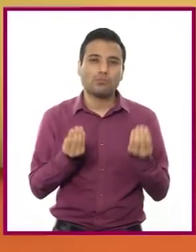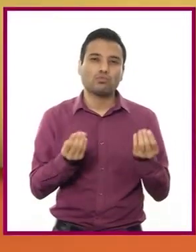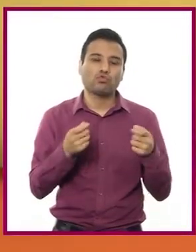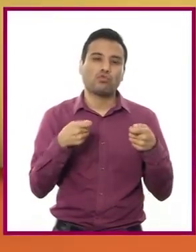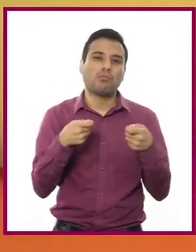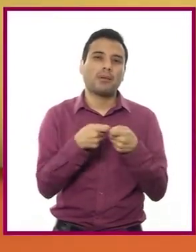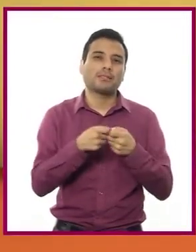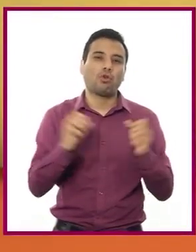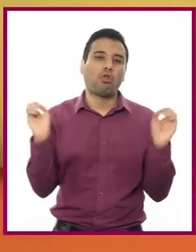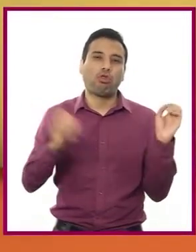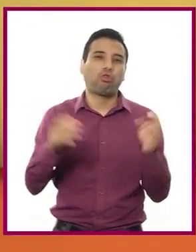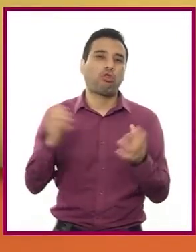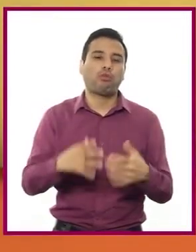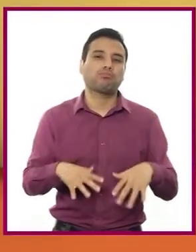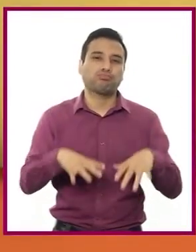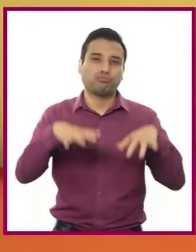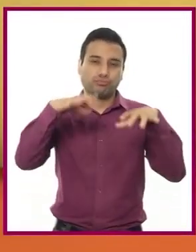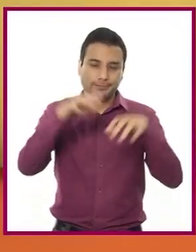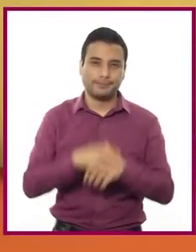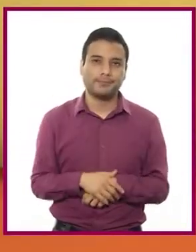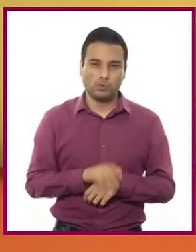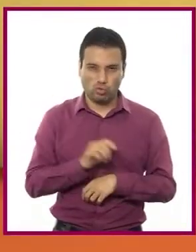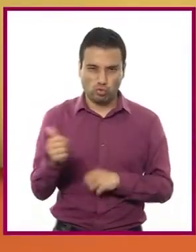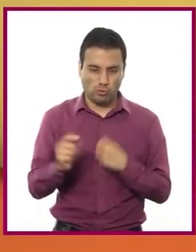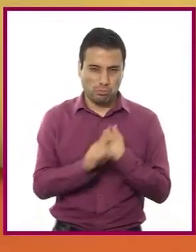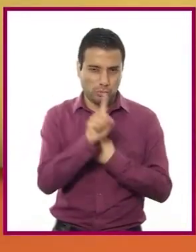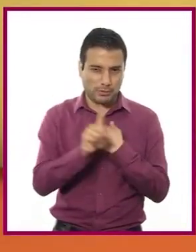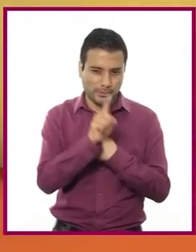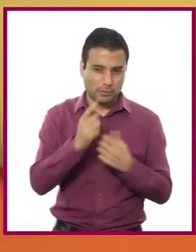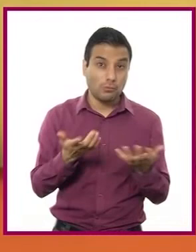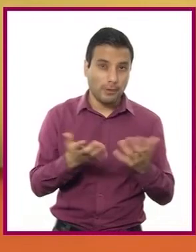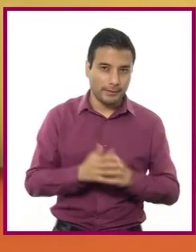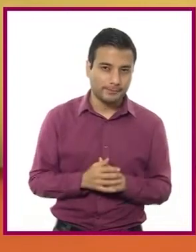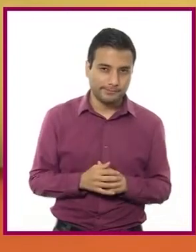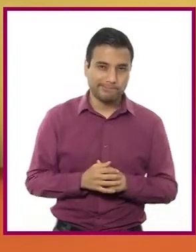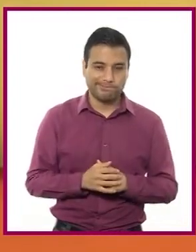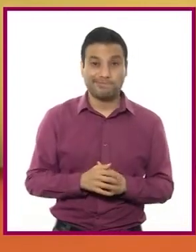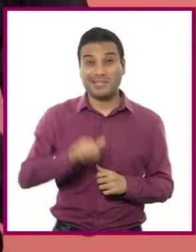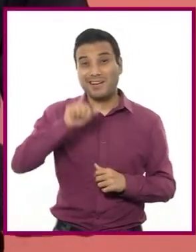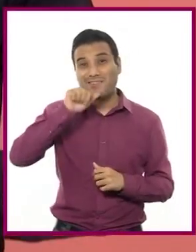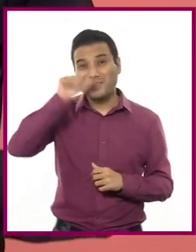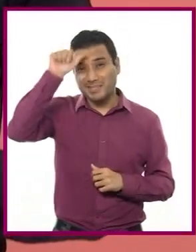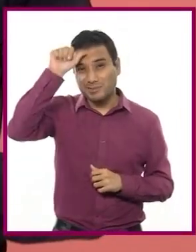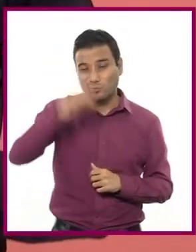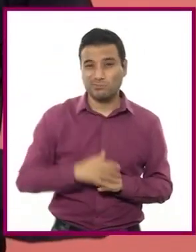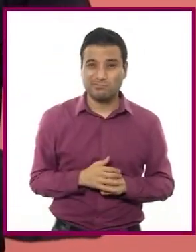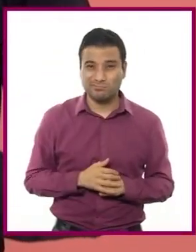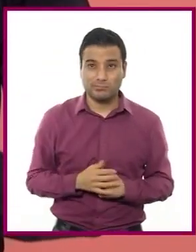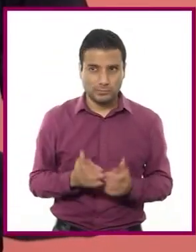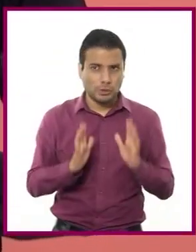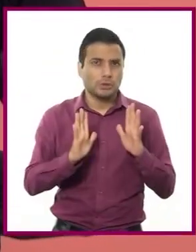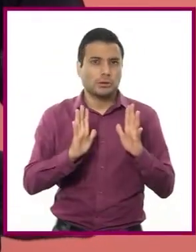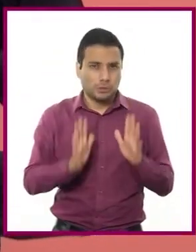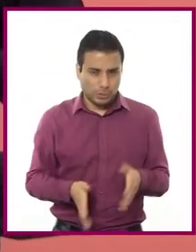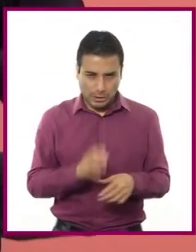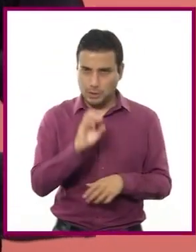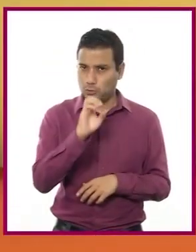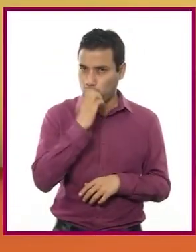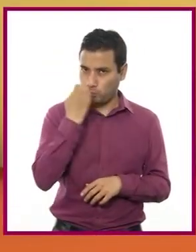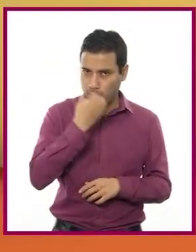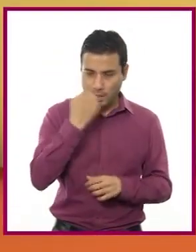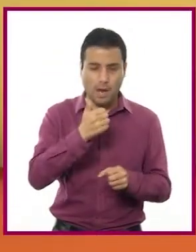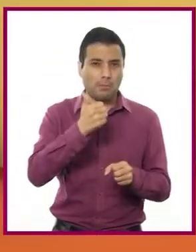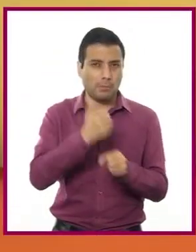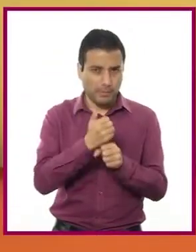plástico. Otro problema social que podríamos mencionar sería el analfabetismo, que a pesar de que la educación básica en México